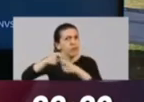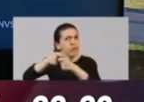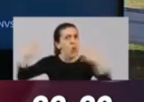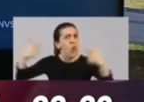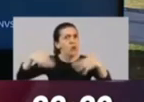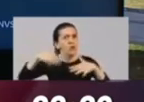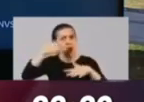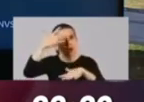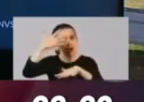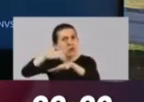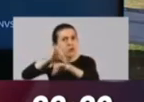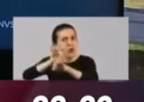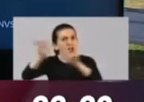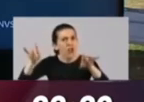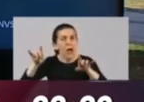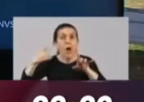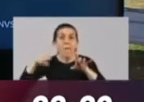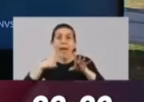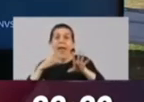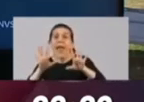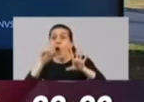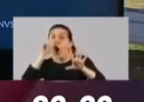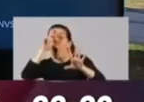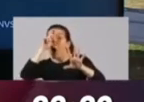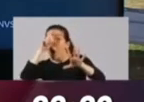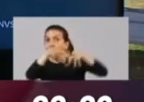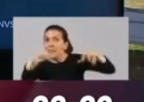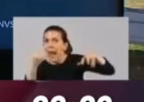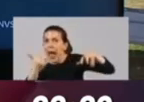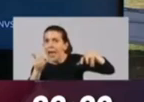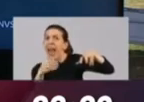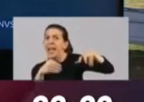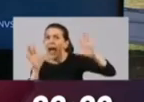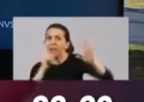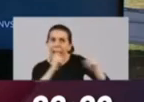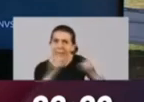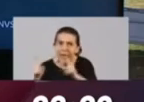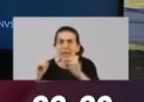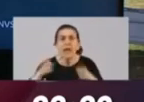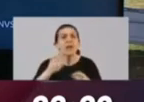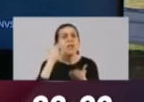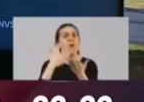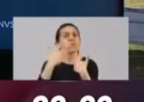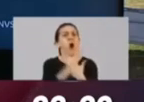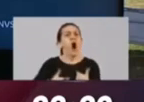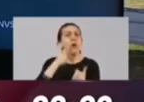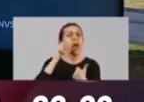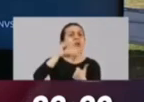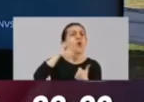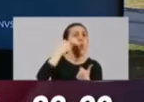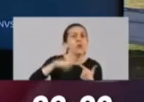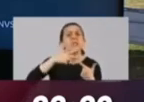importante, pero que están conteniendo en el sistema sanitario. Hablé con el gobernador de Jujuy, hablé con el gobernador de